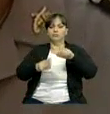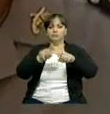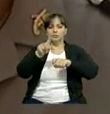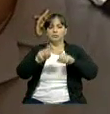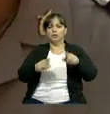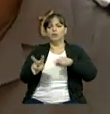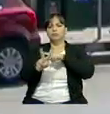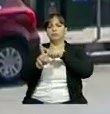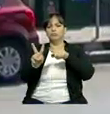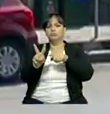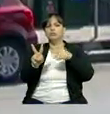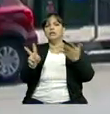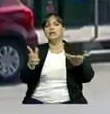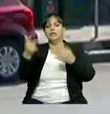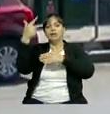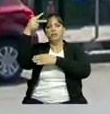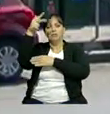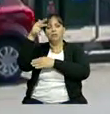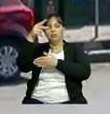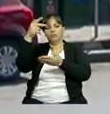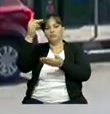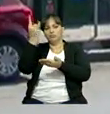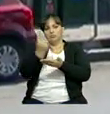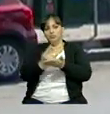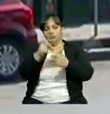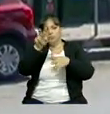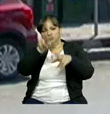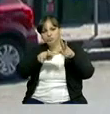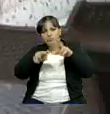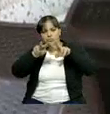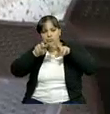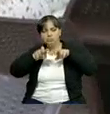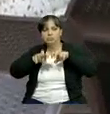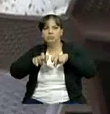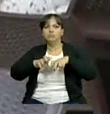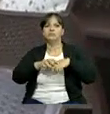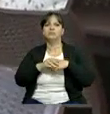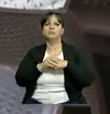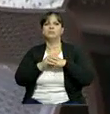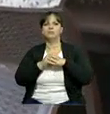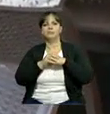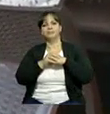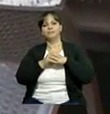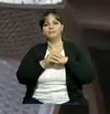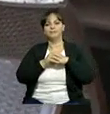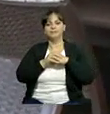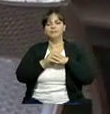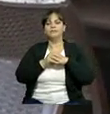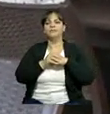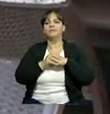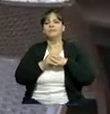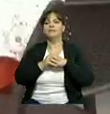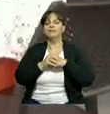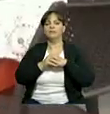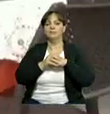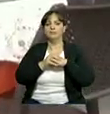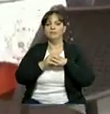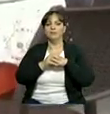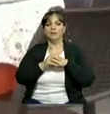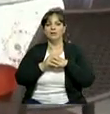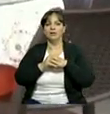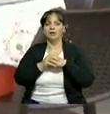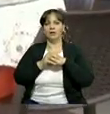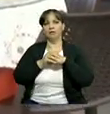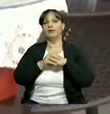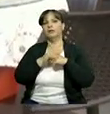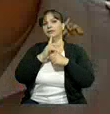de estos de estas personas que en el establecimiento se han levantado ya los vídeos de igual forma los de los